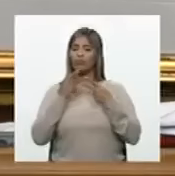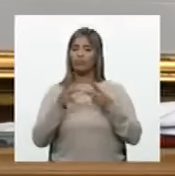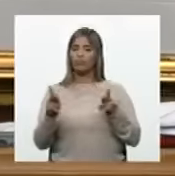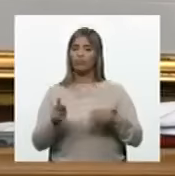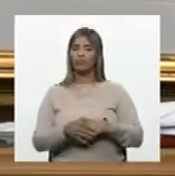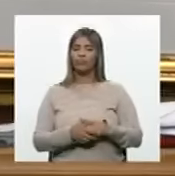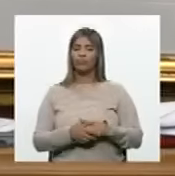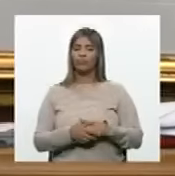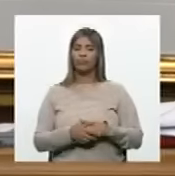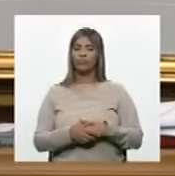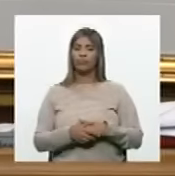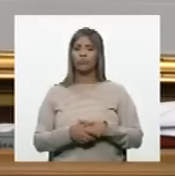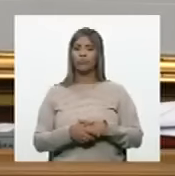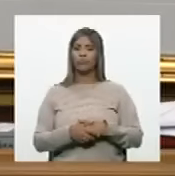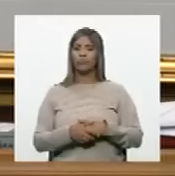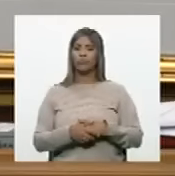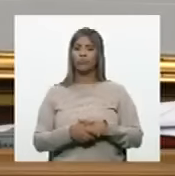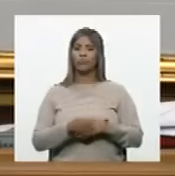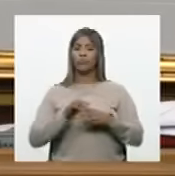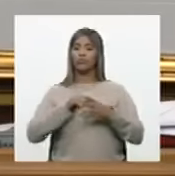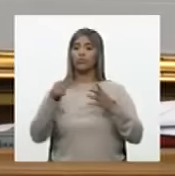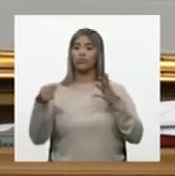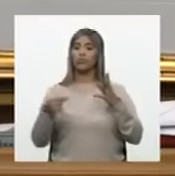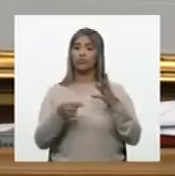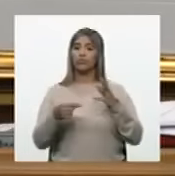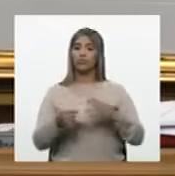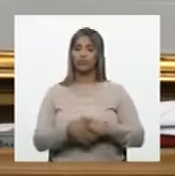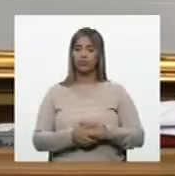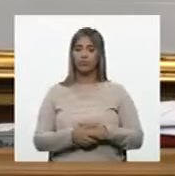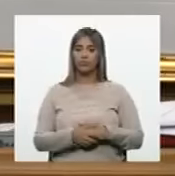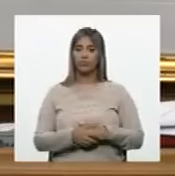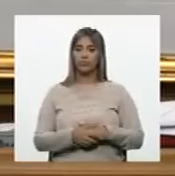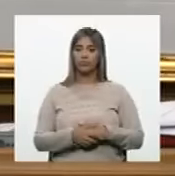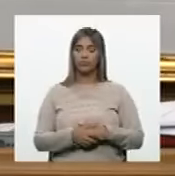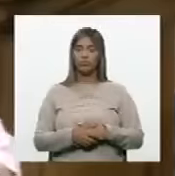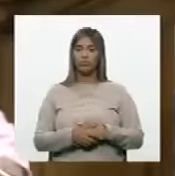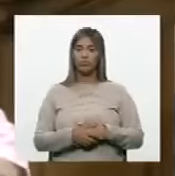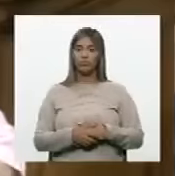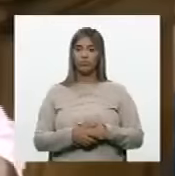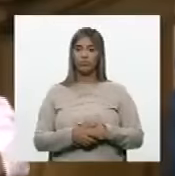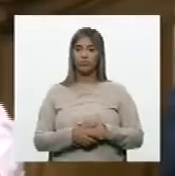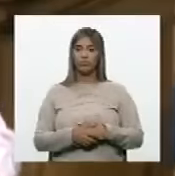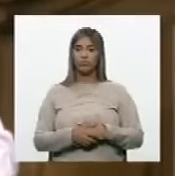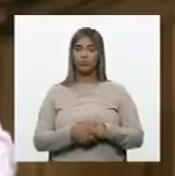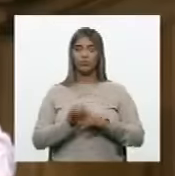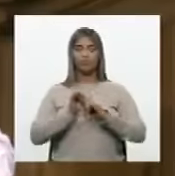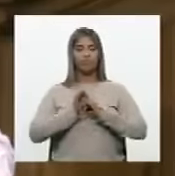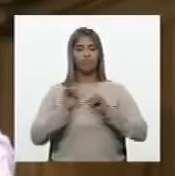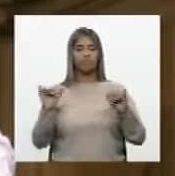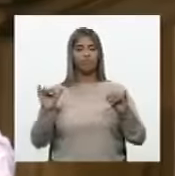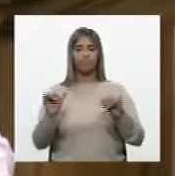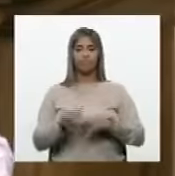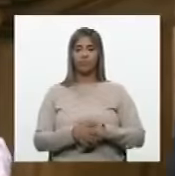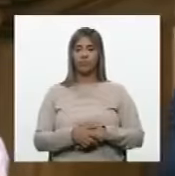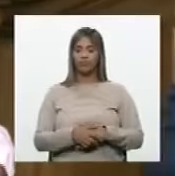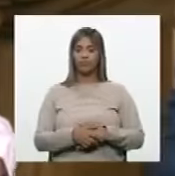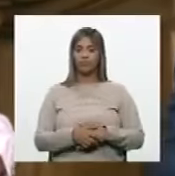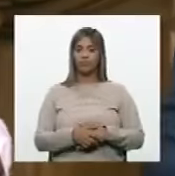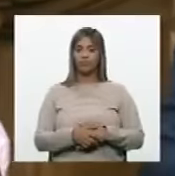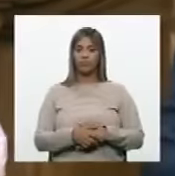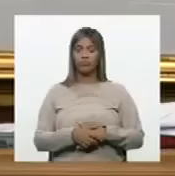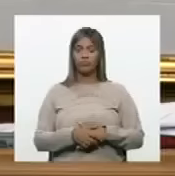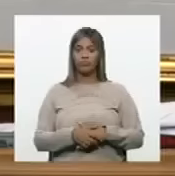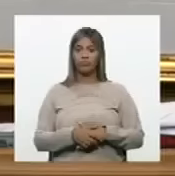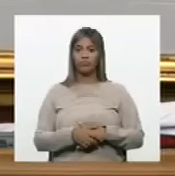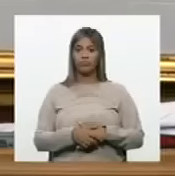publicación. Siguiente punto en el orden del día, señora secretaria. A la materia, ciudadano vicepresidente.